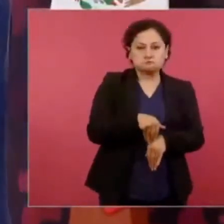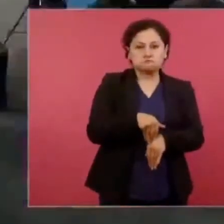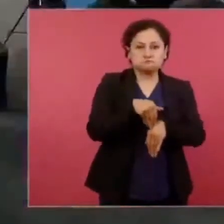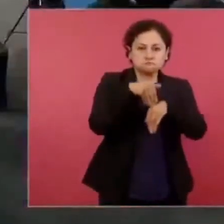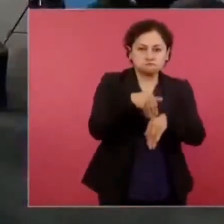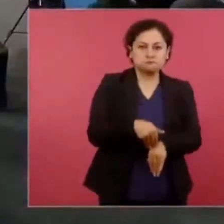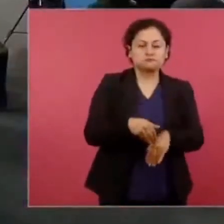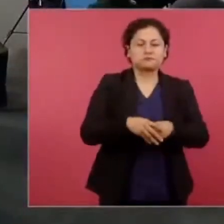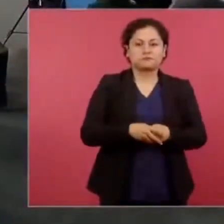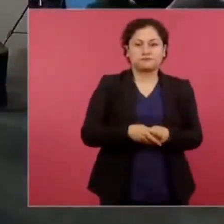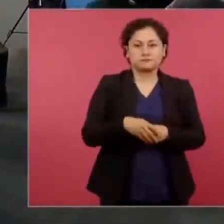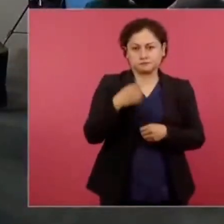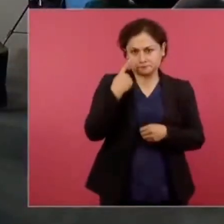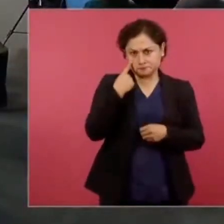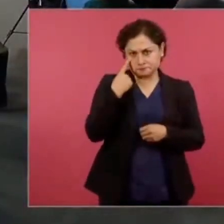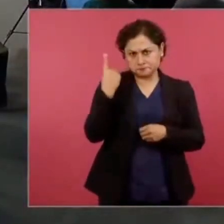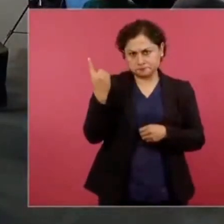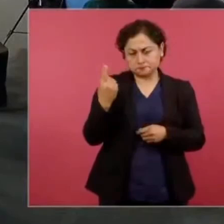Pero miren esto.